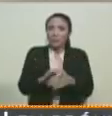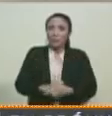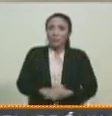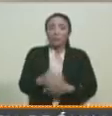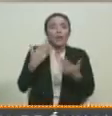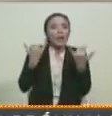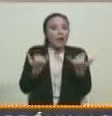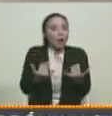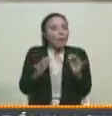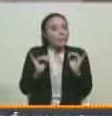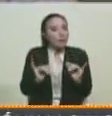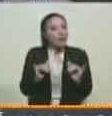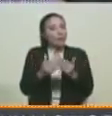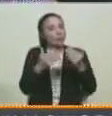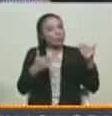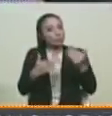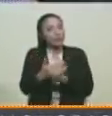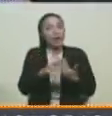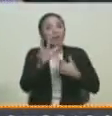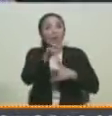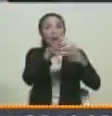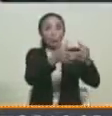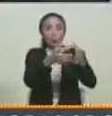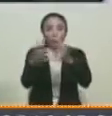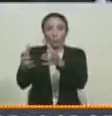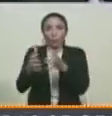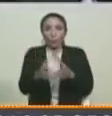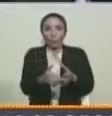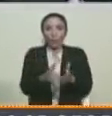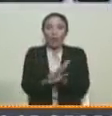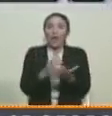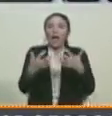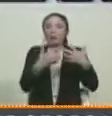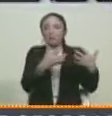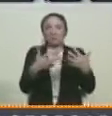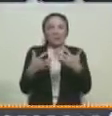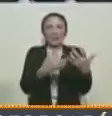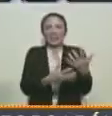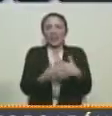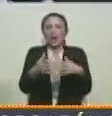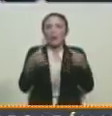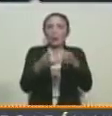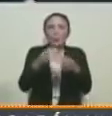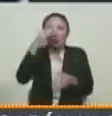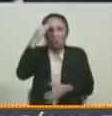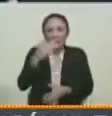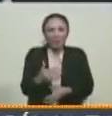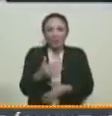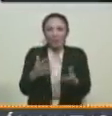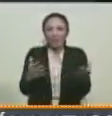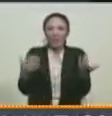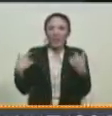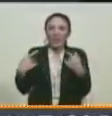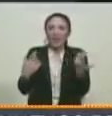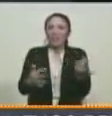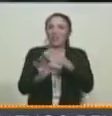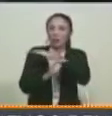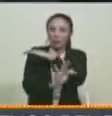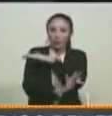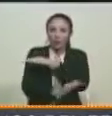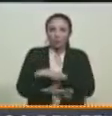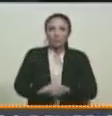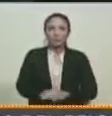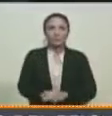Ahora quedaron tres agrupaciones, por lo menos en la guerrilla. La OR, Organización